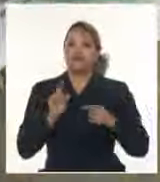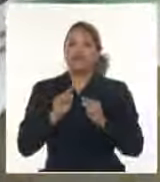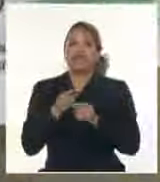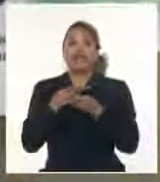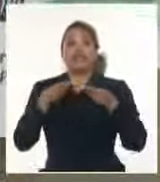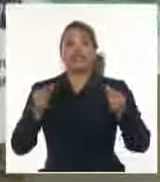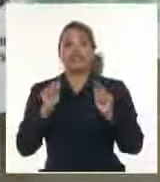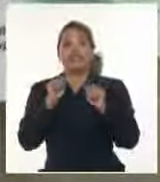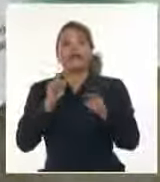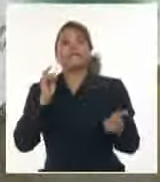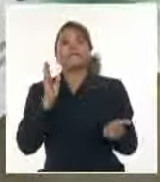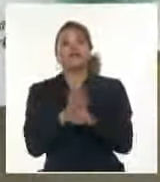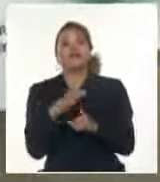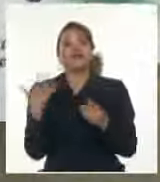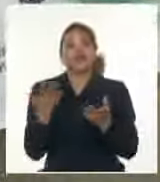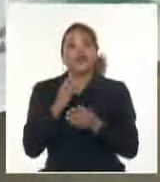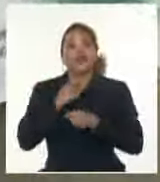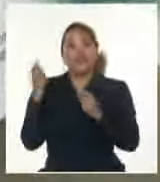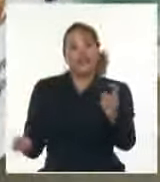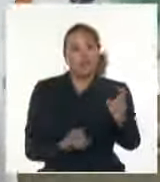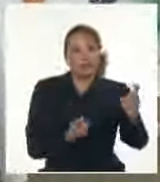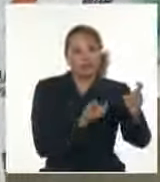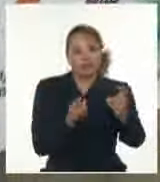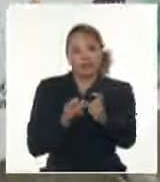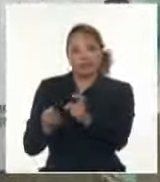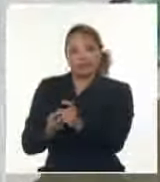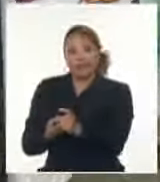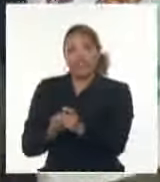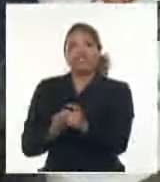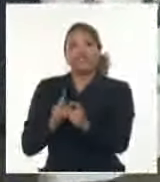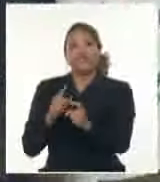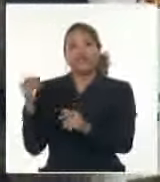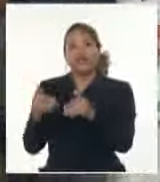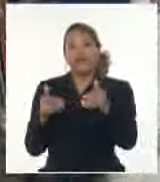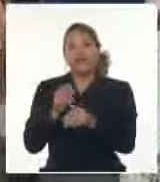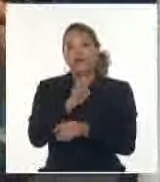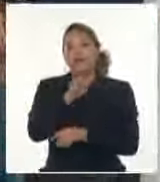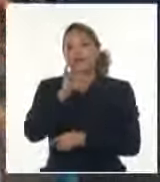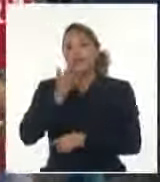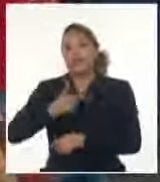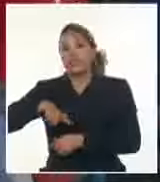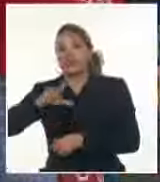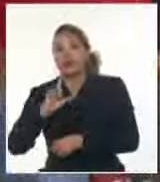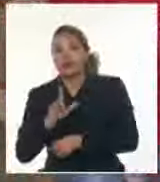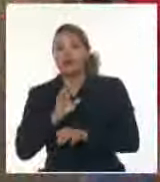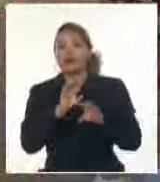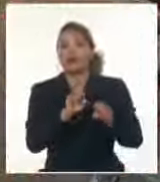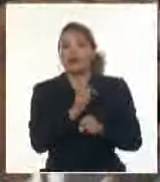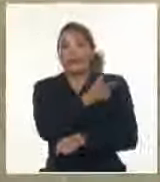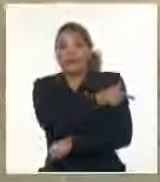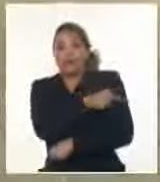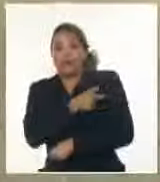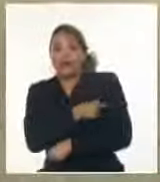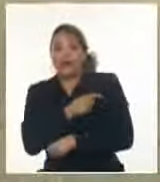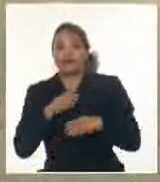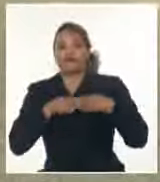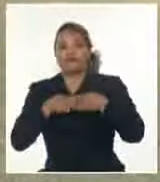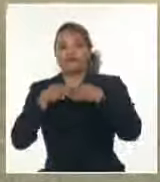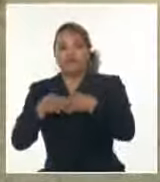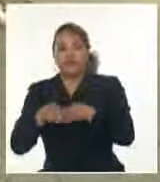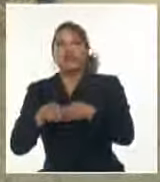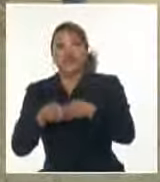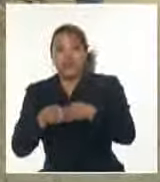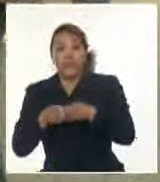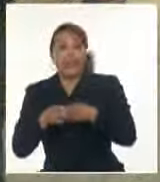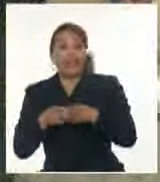inició las luchas de independencia. Estuvimos presentes el 26 de julio en el asalto al Moncada, el desembarco del Granma. O sea que es una tierra